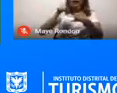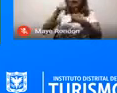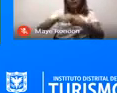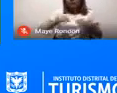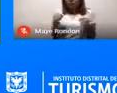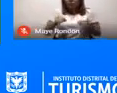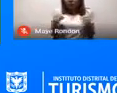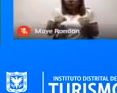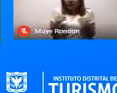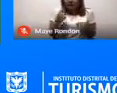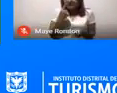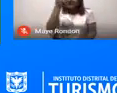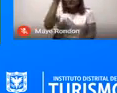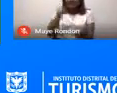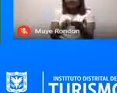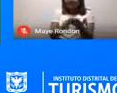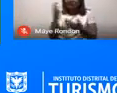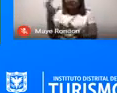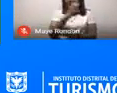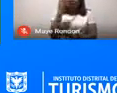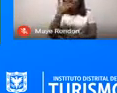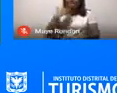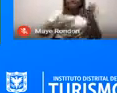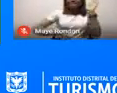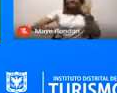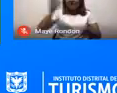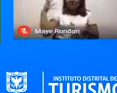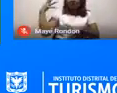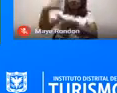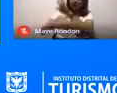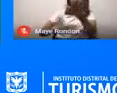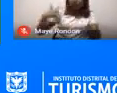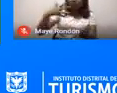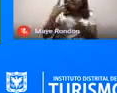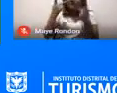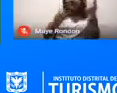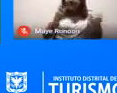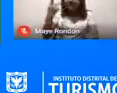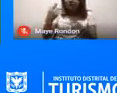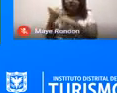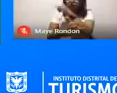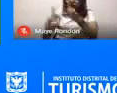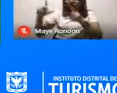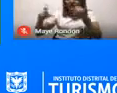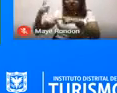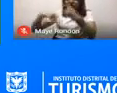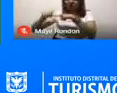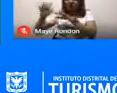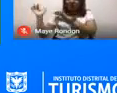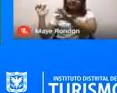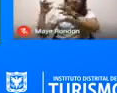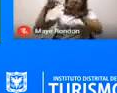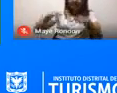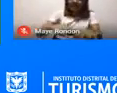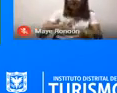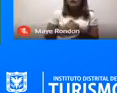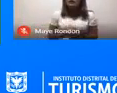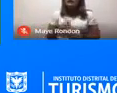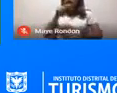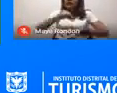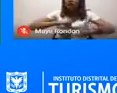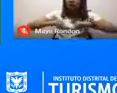fue la primera ciudad de Colombia con mayor número de estos visitantes. Tuvimos, el Ministerio de Comercio, Industria y Turismo hizo un